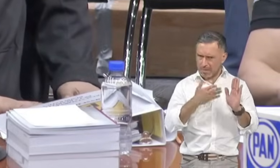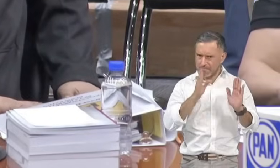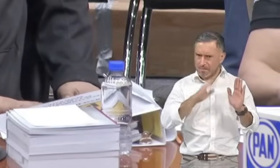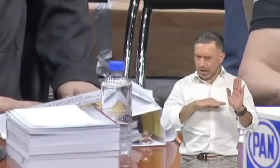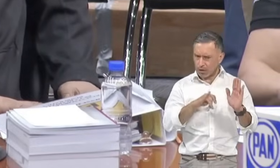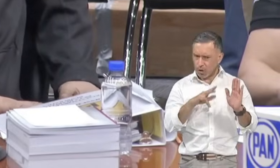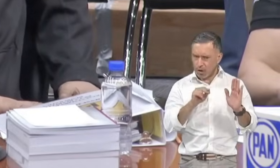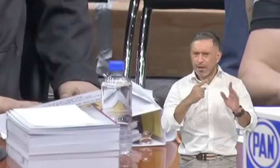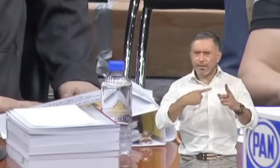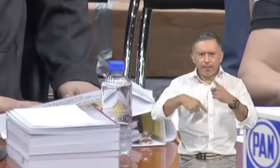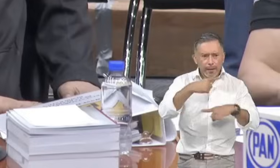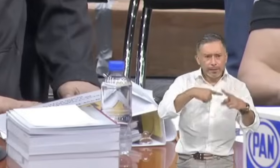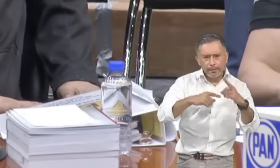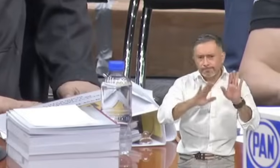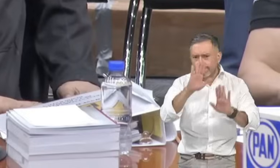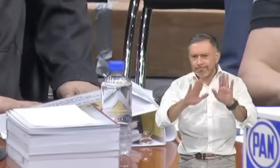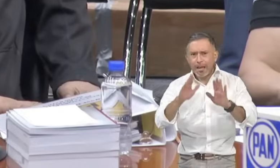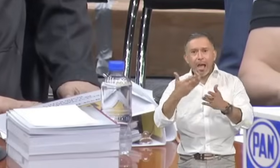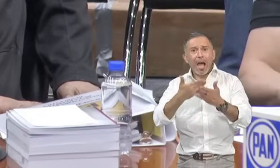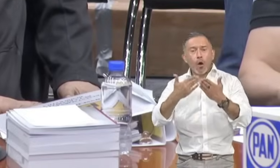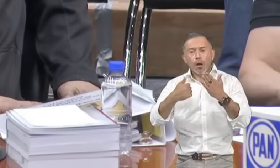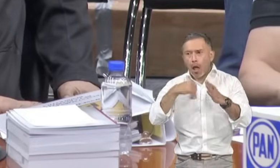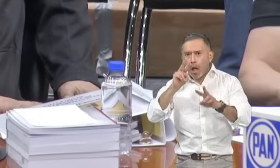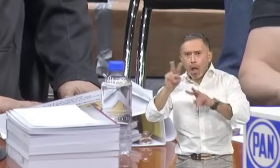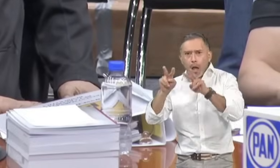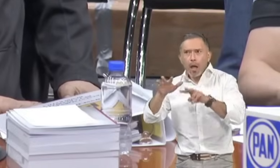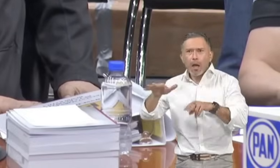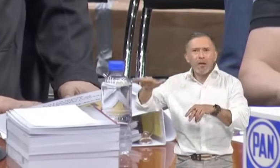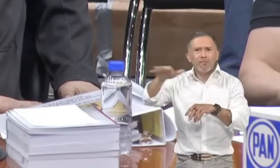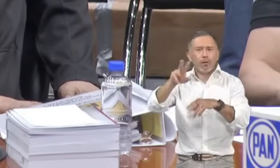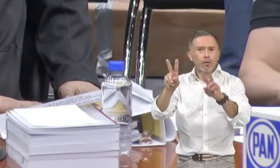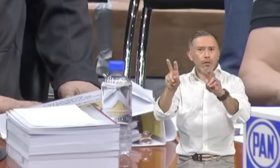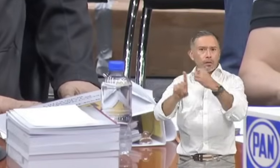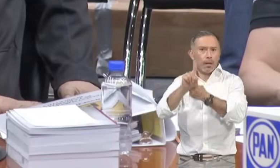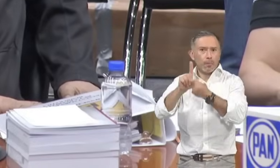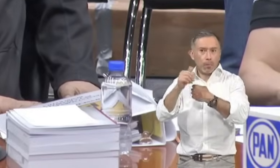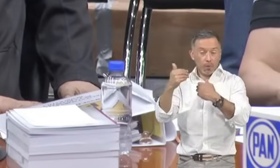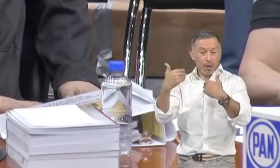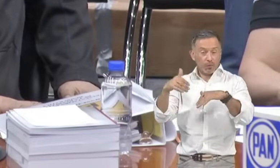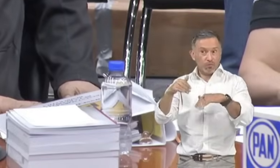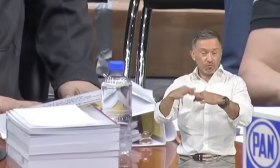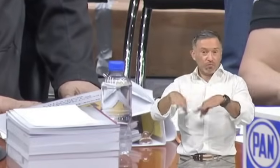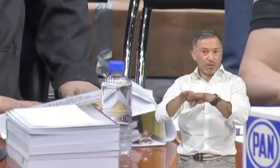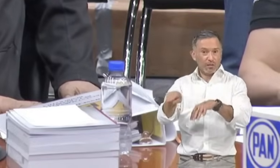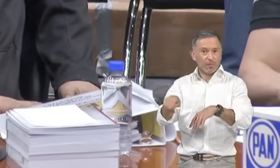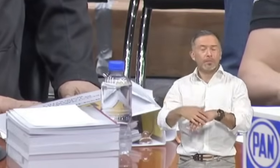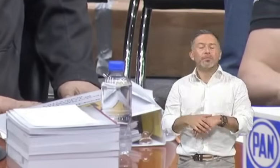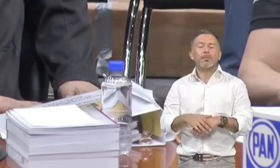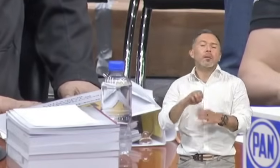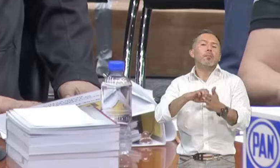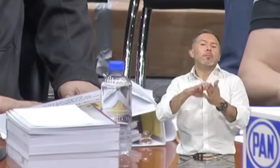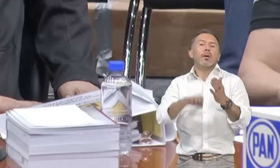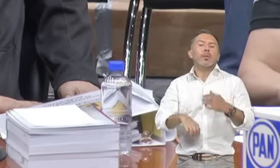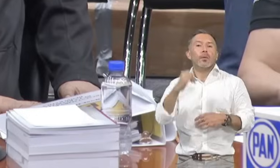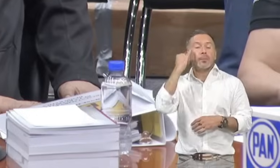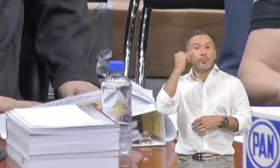para tratar de mejorar un tema que es de suma importancia. A mí me preocupa mucho, por ejemplo, que cuando una encuesta se